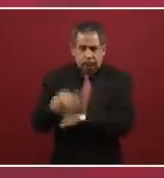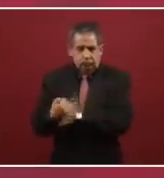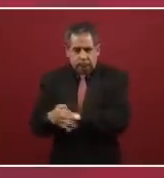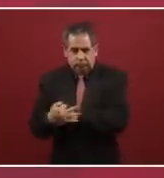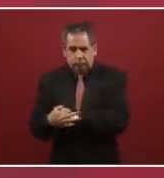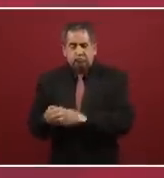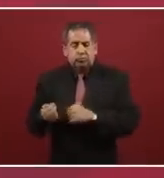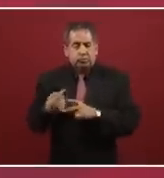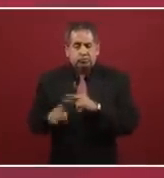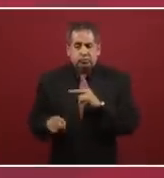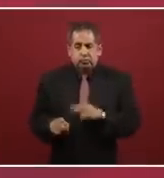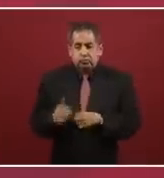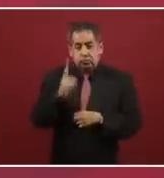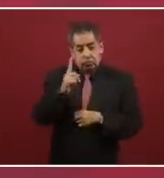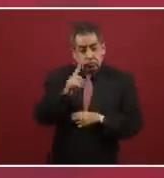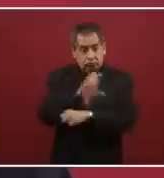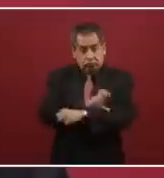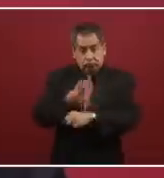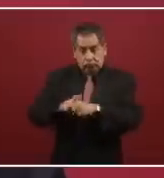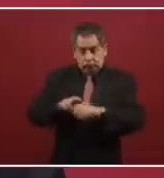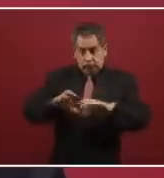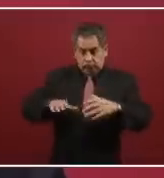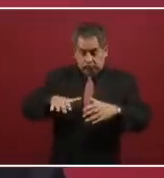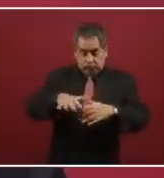Una coordinación va a atender